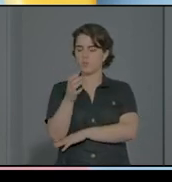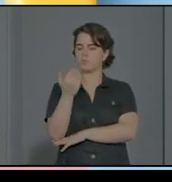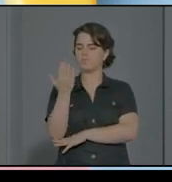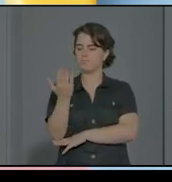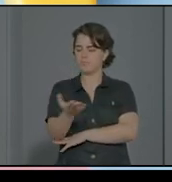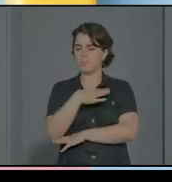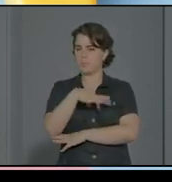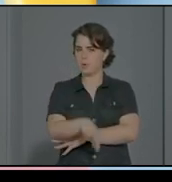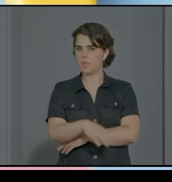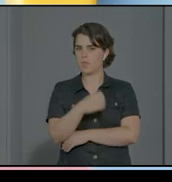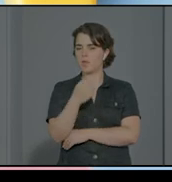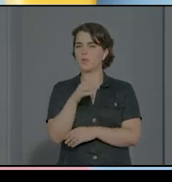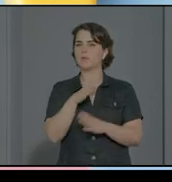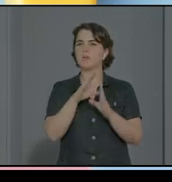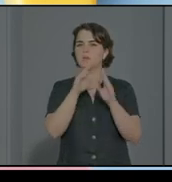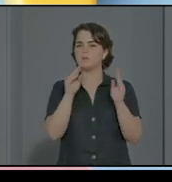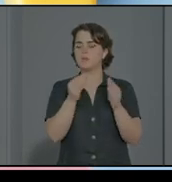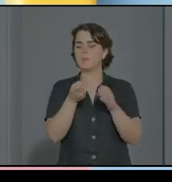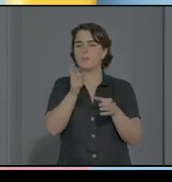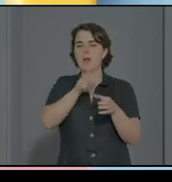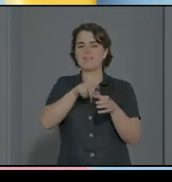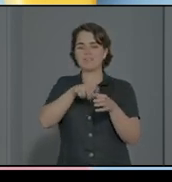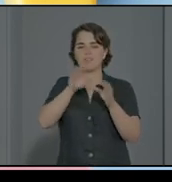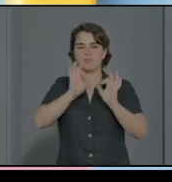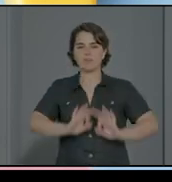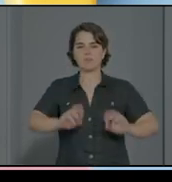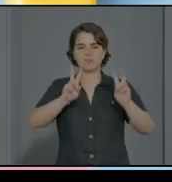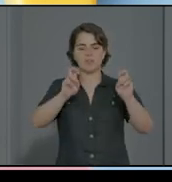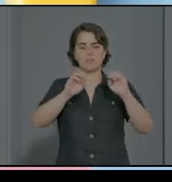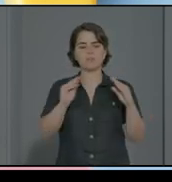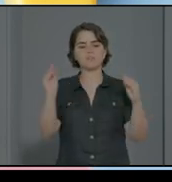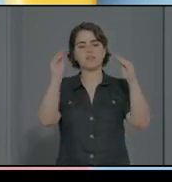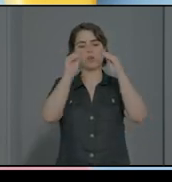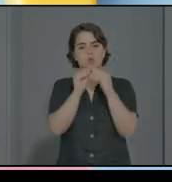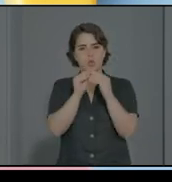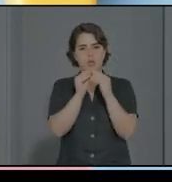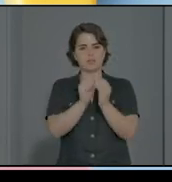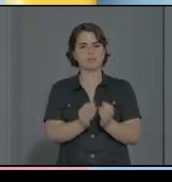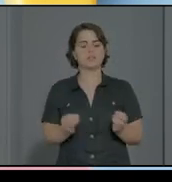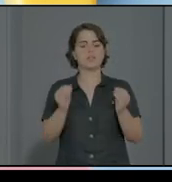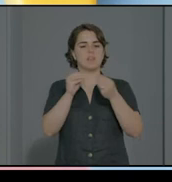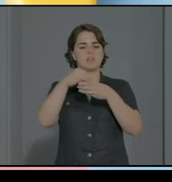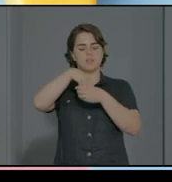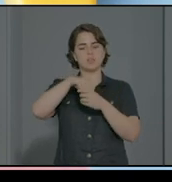las implicaciones sobre la sincronía en un contexto atípico?